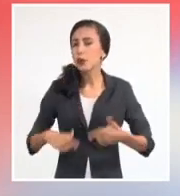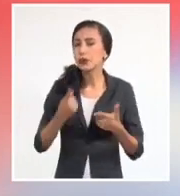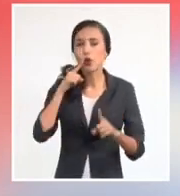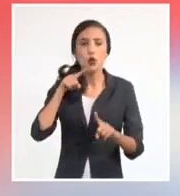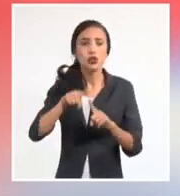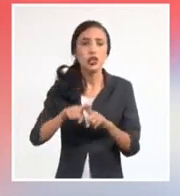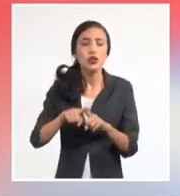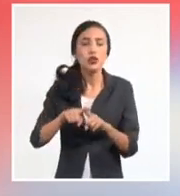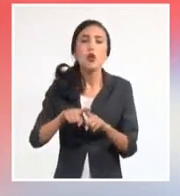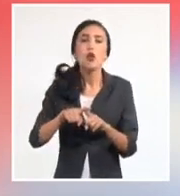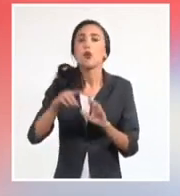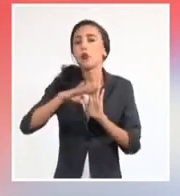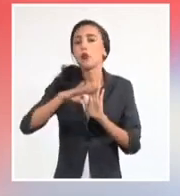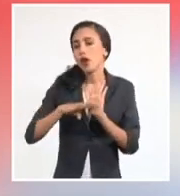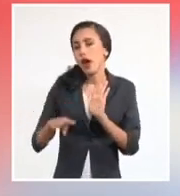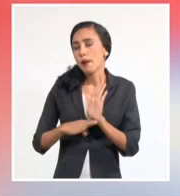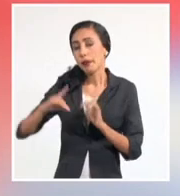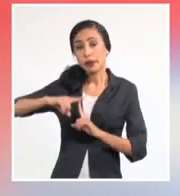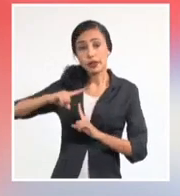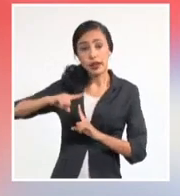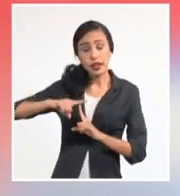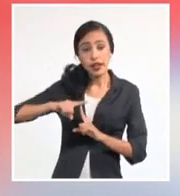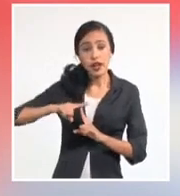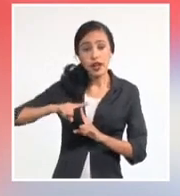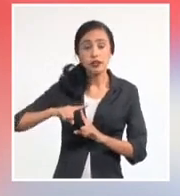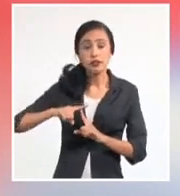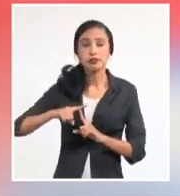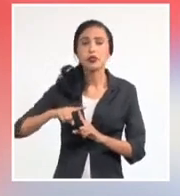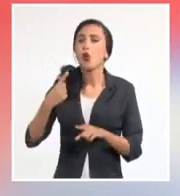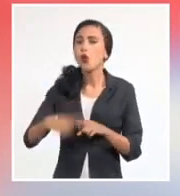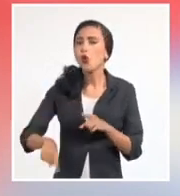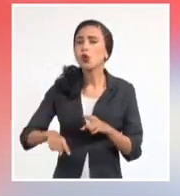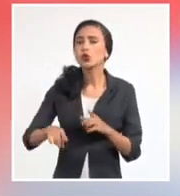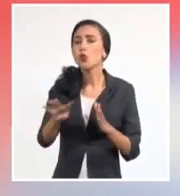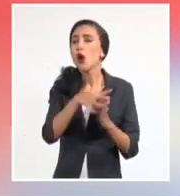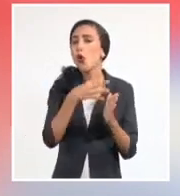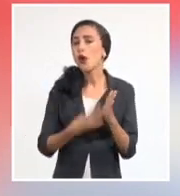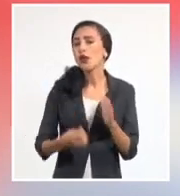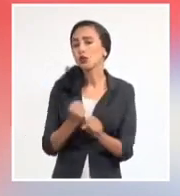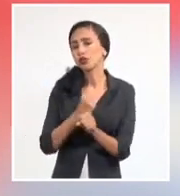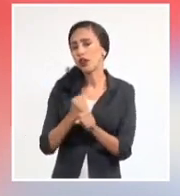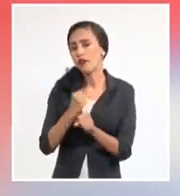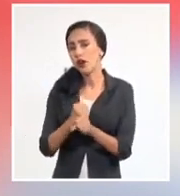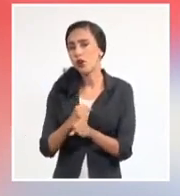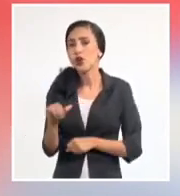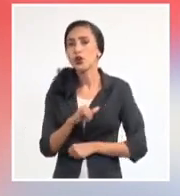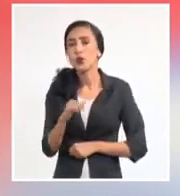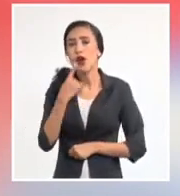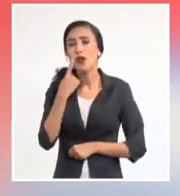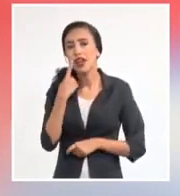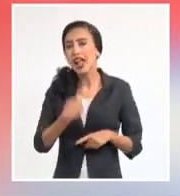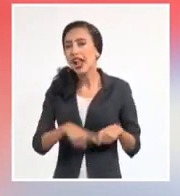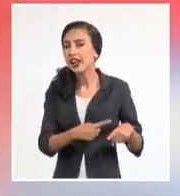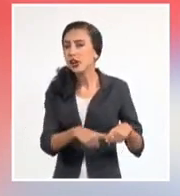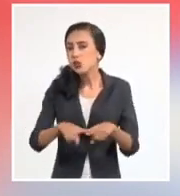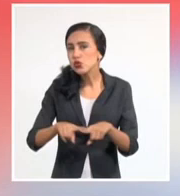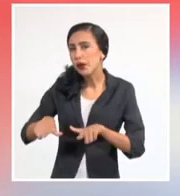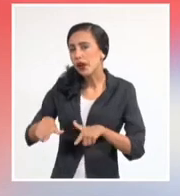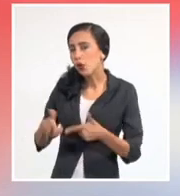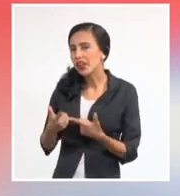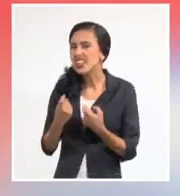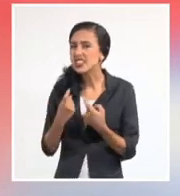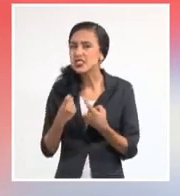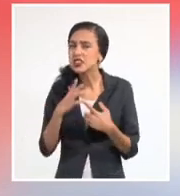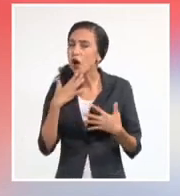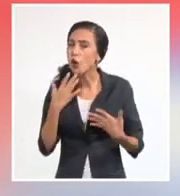acciones o tareas, un cronograma de trabajo y la definición de los recursos para el cumplimiento de